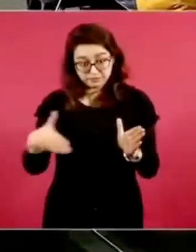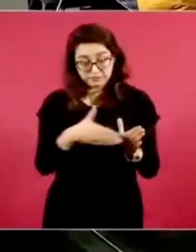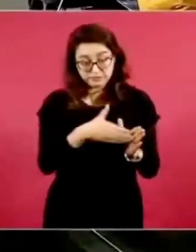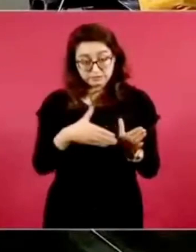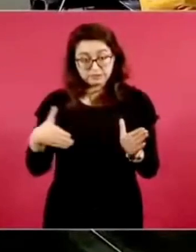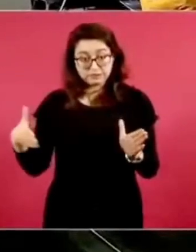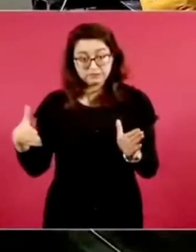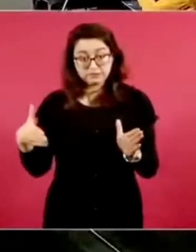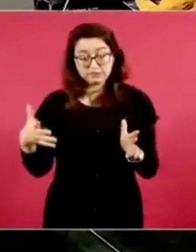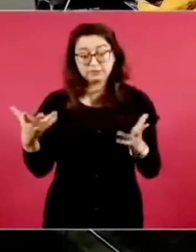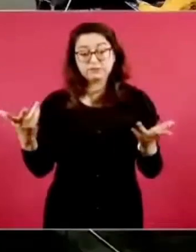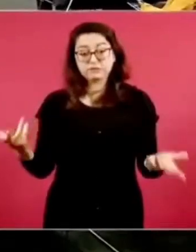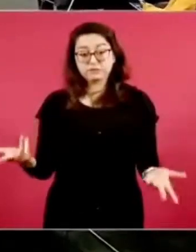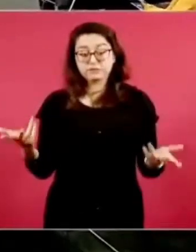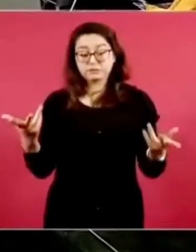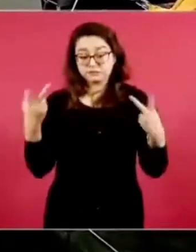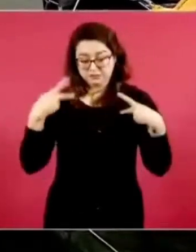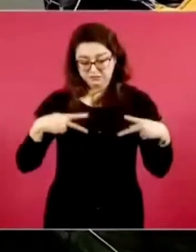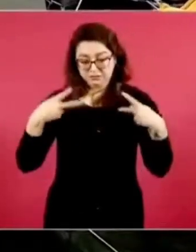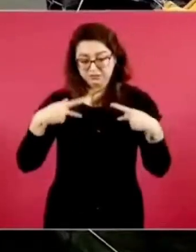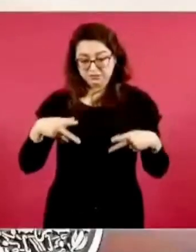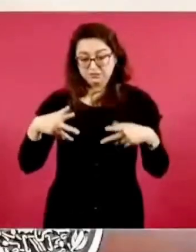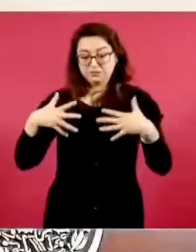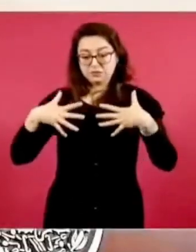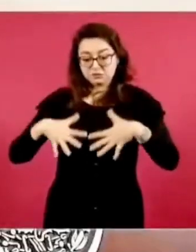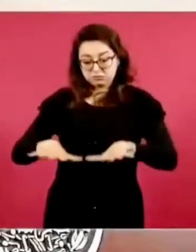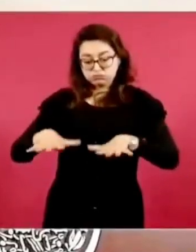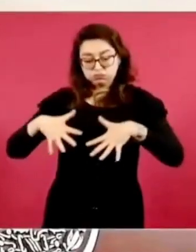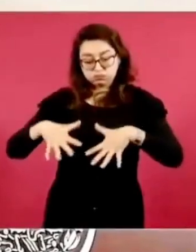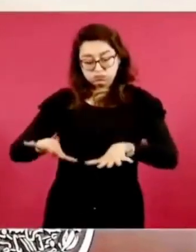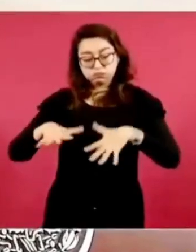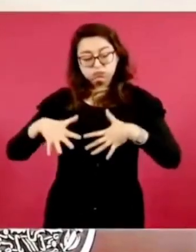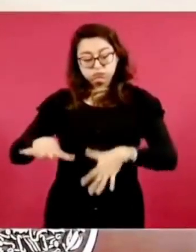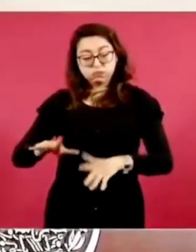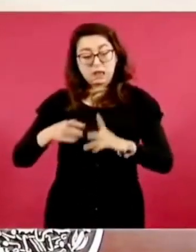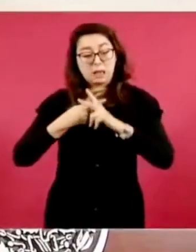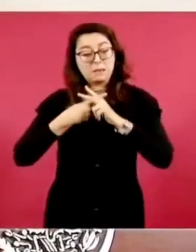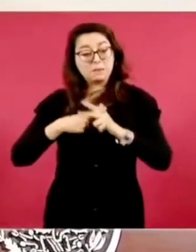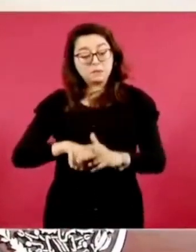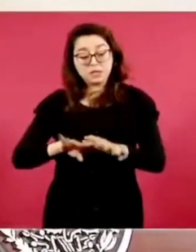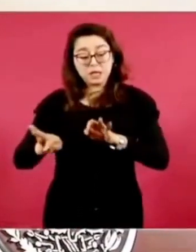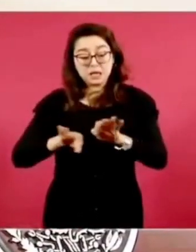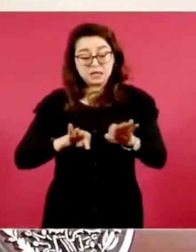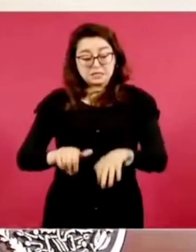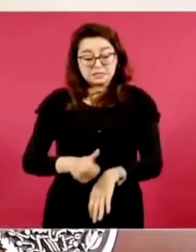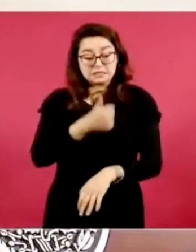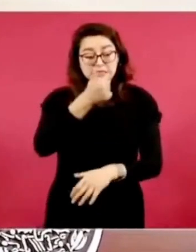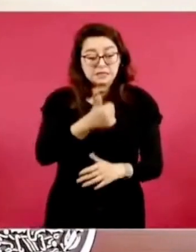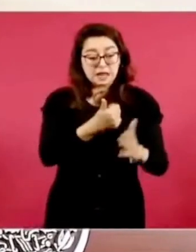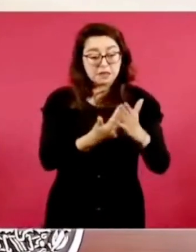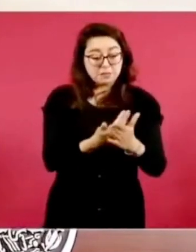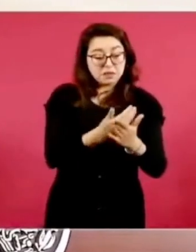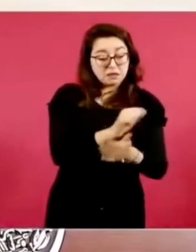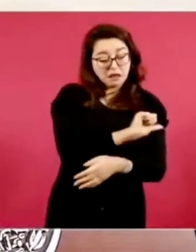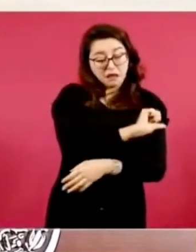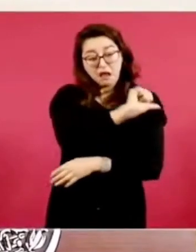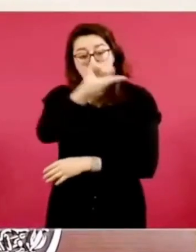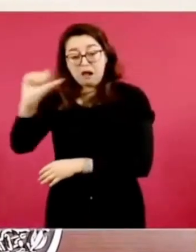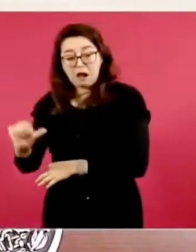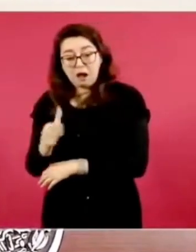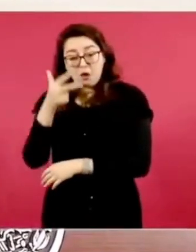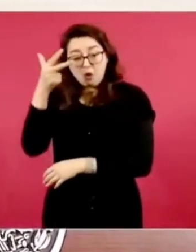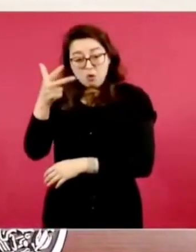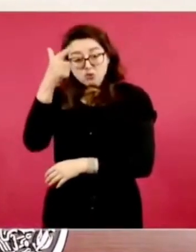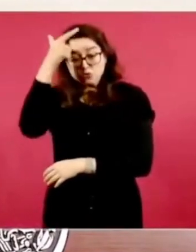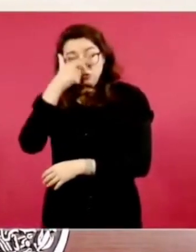en la industria textil desde las 6 de la mañana hasta las 8 de la noche y